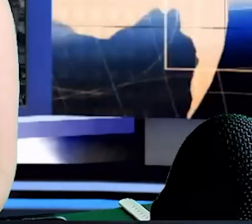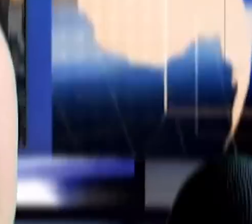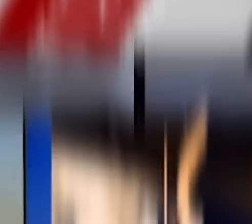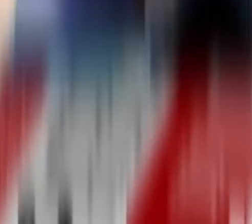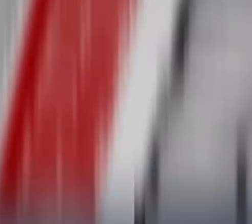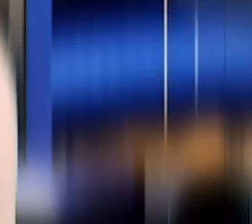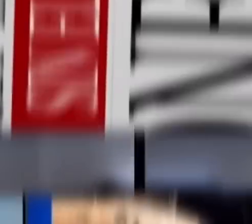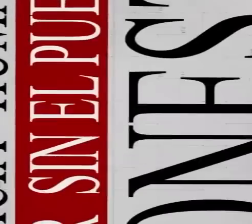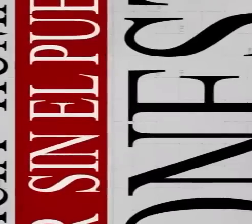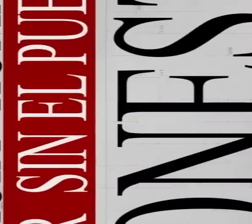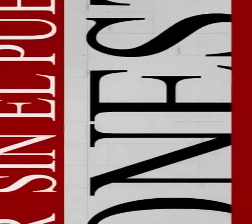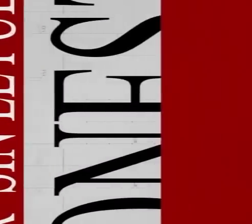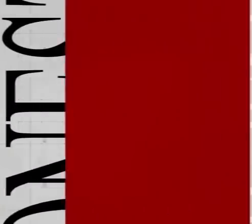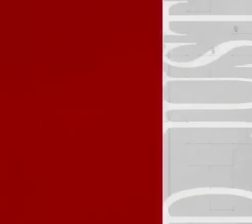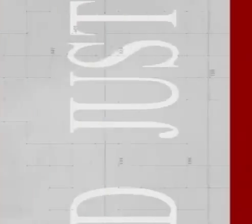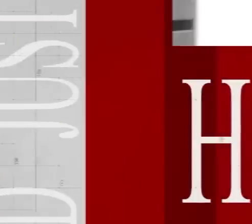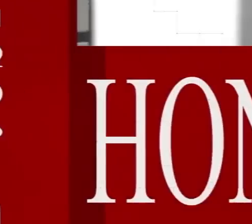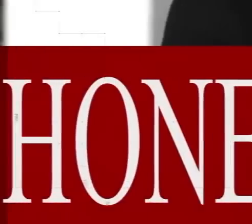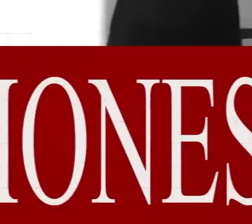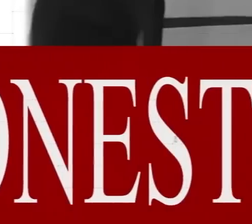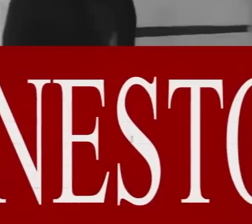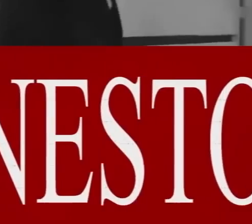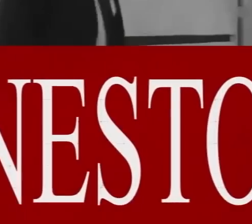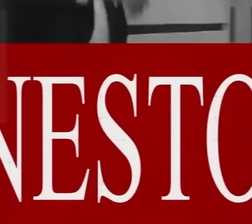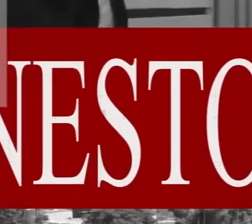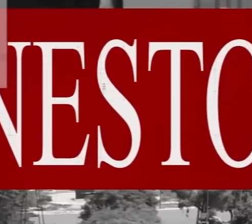para averiguarlo.